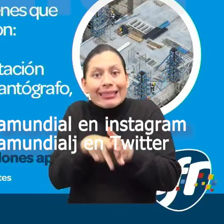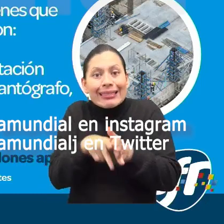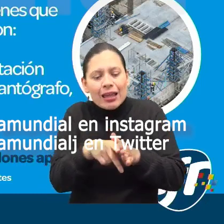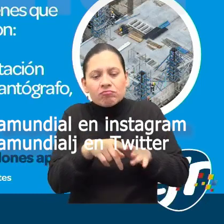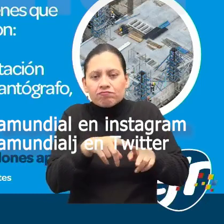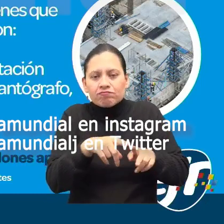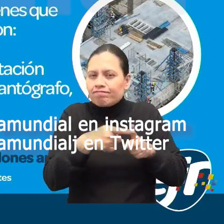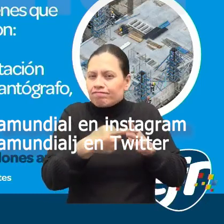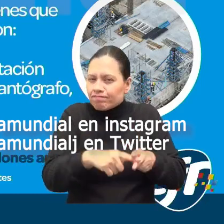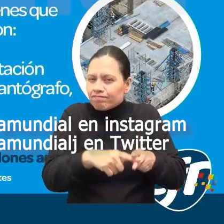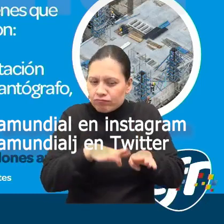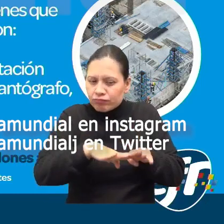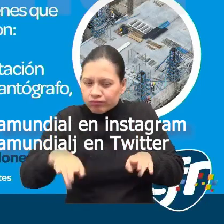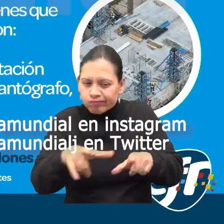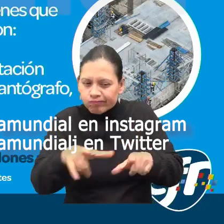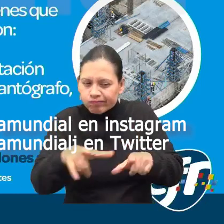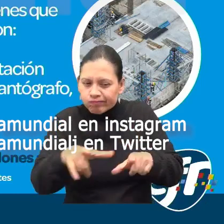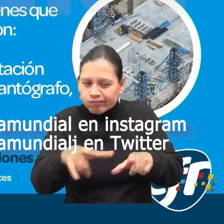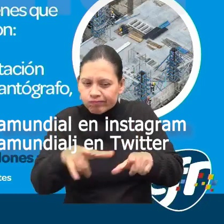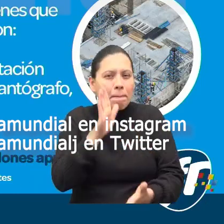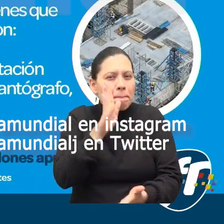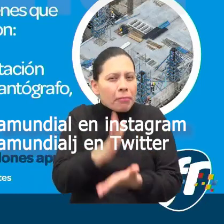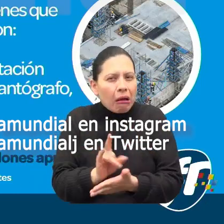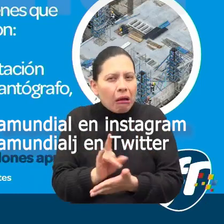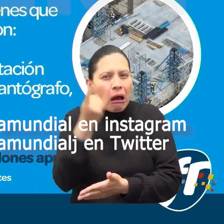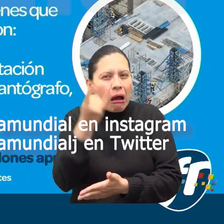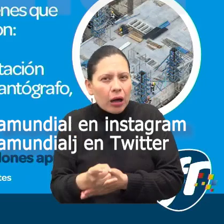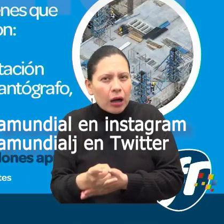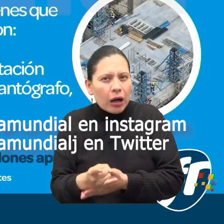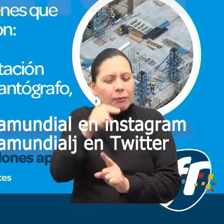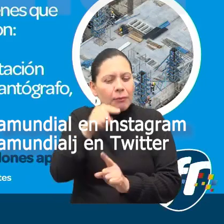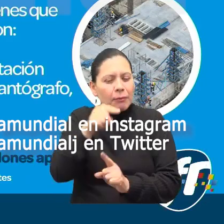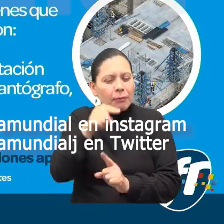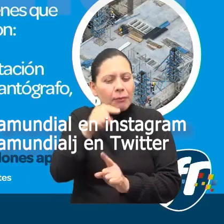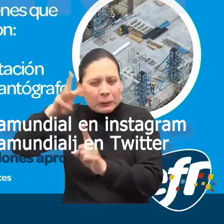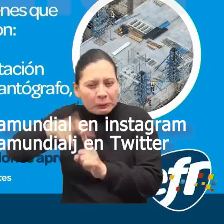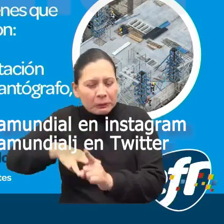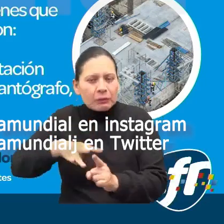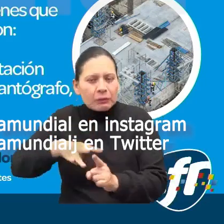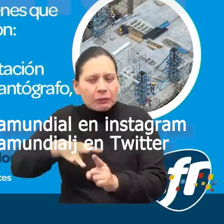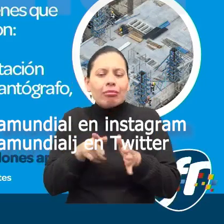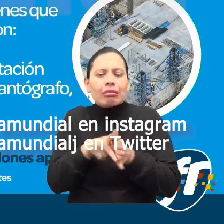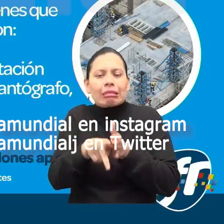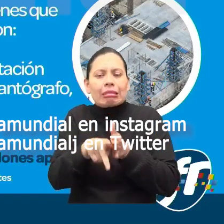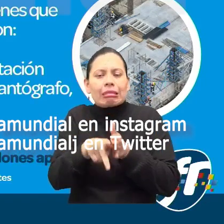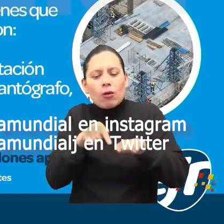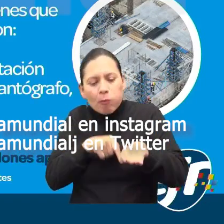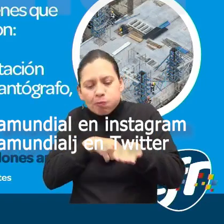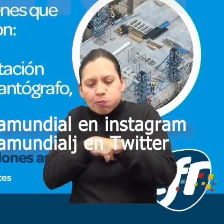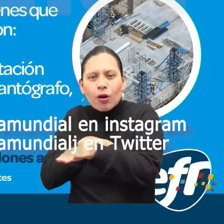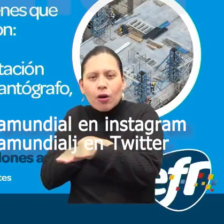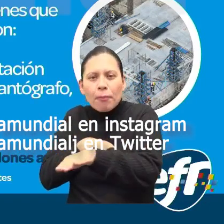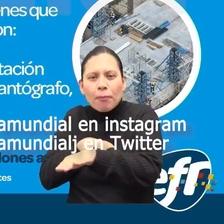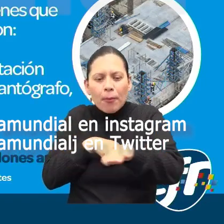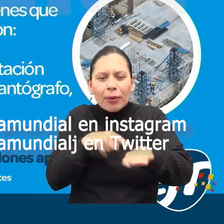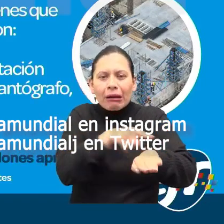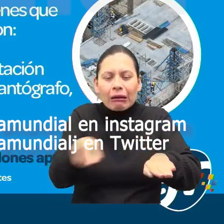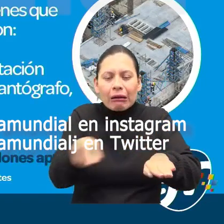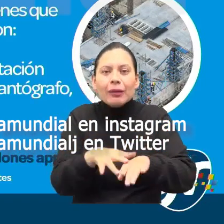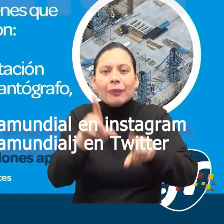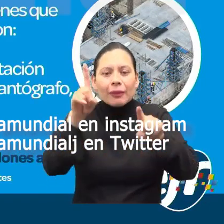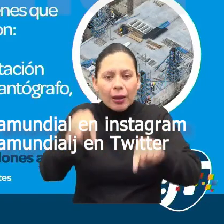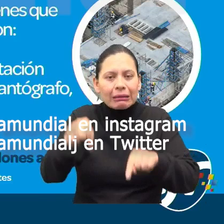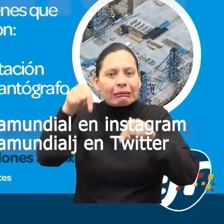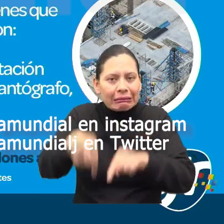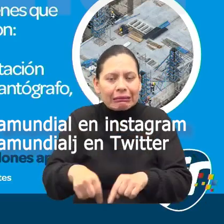preventivo, correctivo, periódico de todos los trenes. También será la zona de una de las